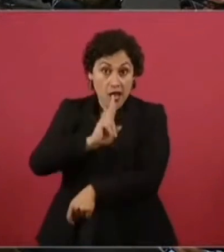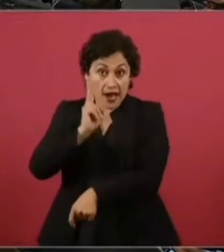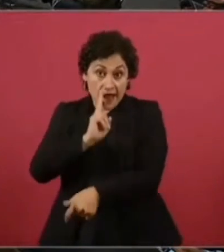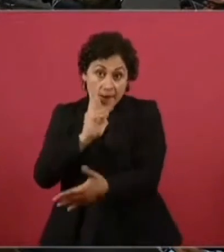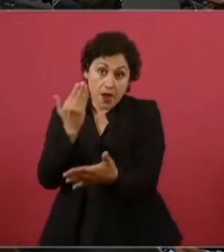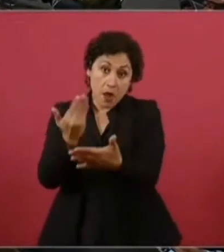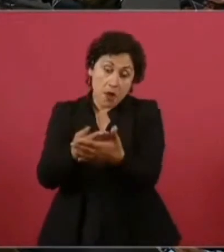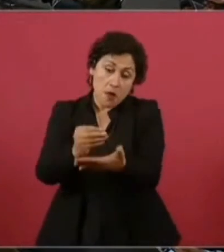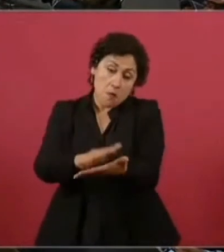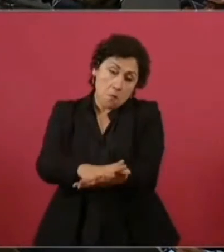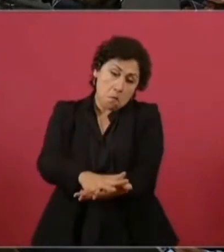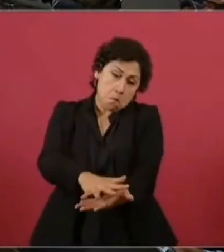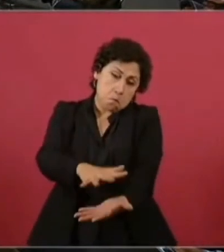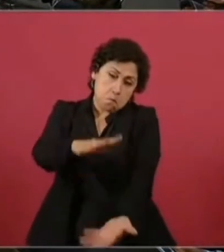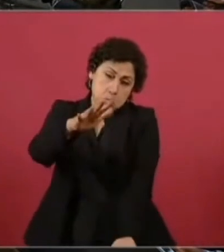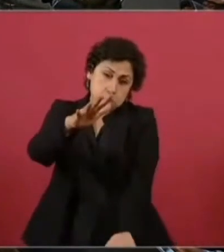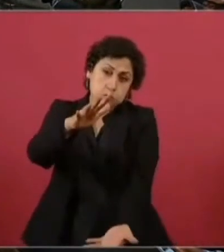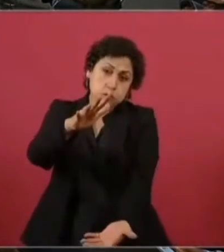sea